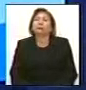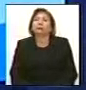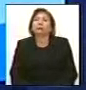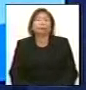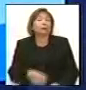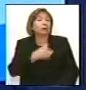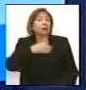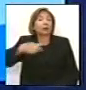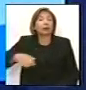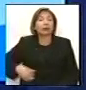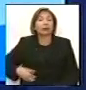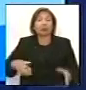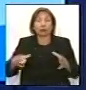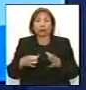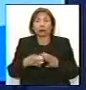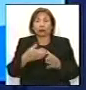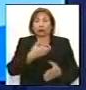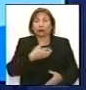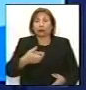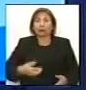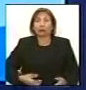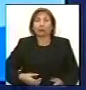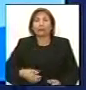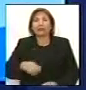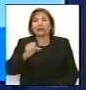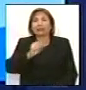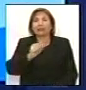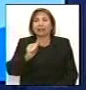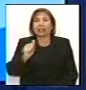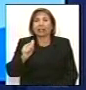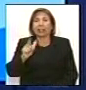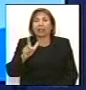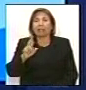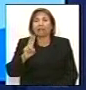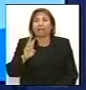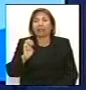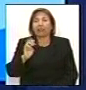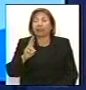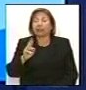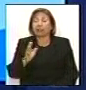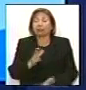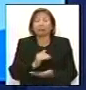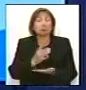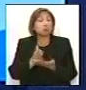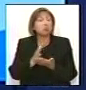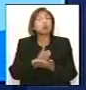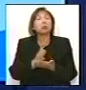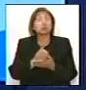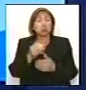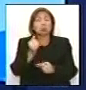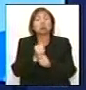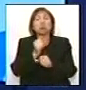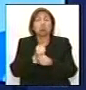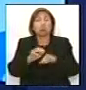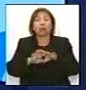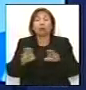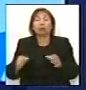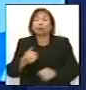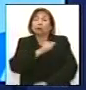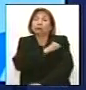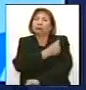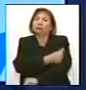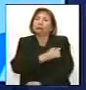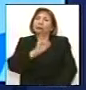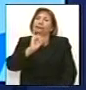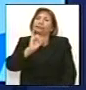El presidente del Congreso de la República, Daniel Salaverry Villa, participó en una mesa de trabajo con autoridades de